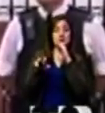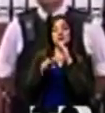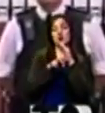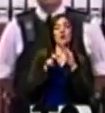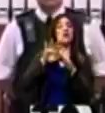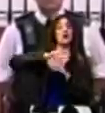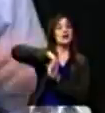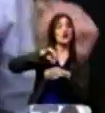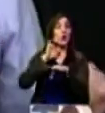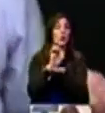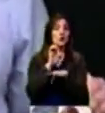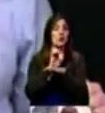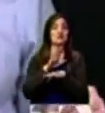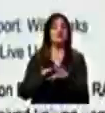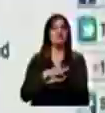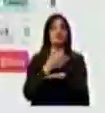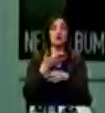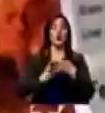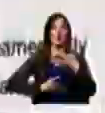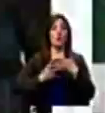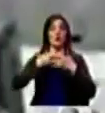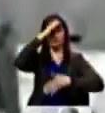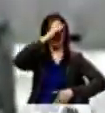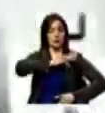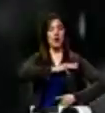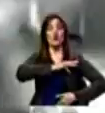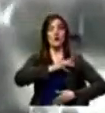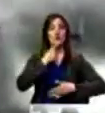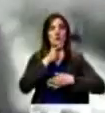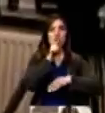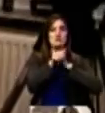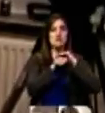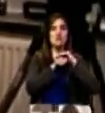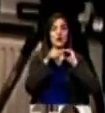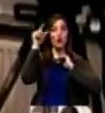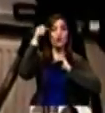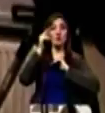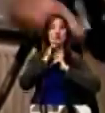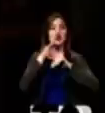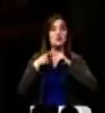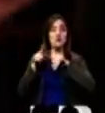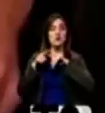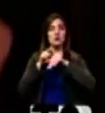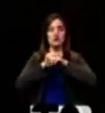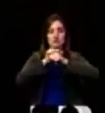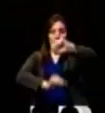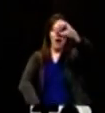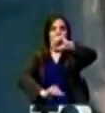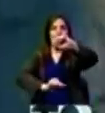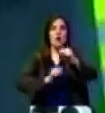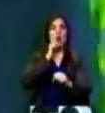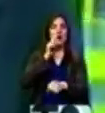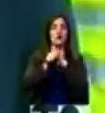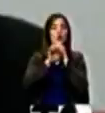en Londres por razones que distan de la publicación de documentos militares y diplomáticos confidenciales. Este hombre de 45 años se convirtió en un